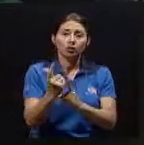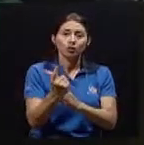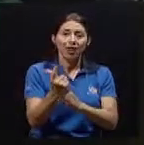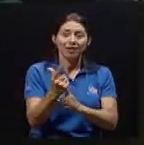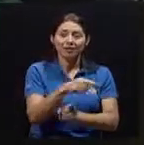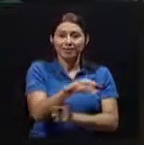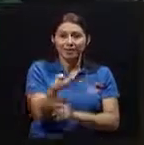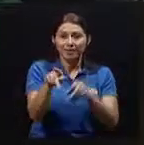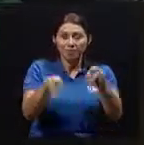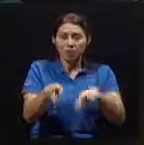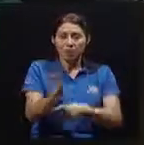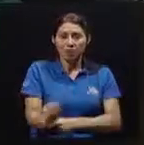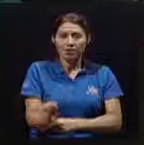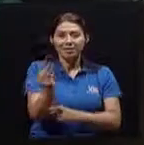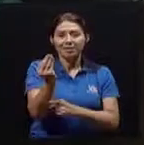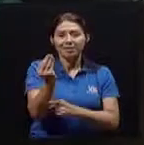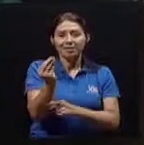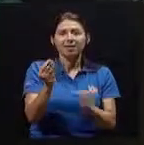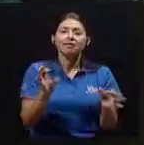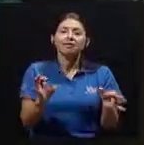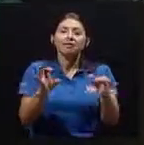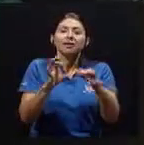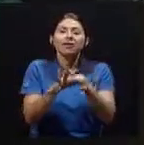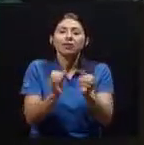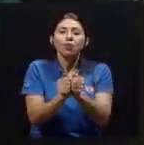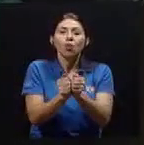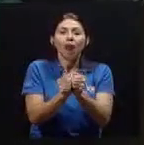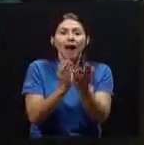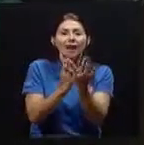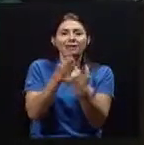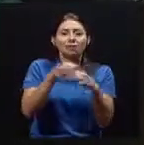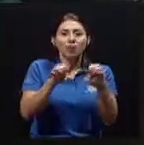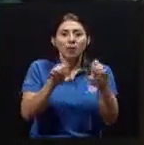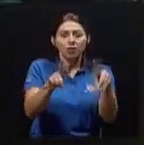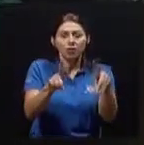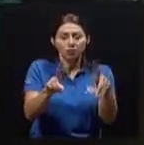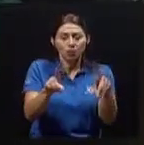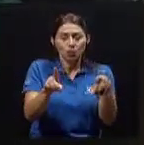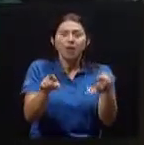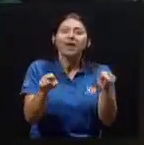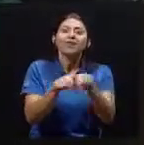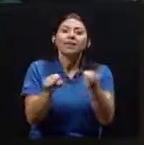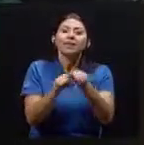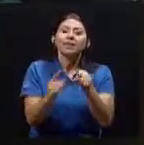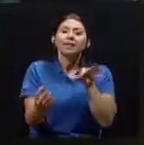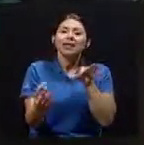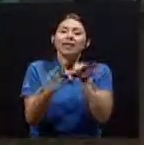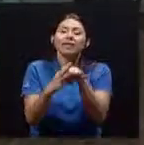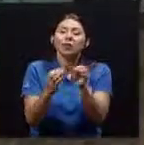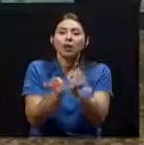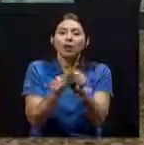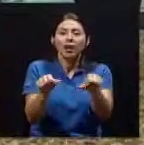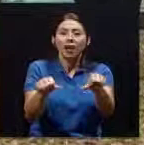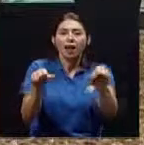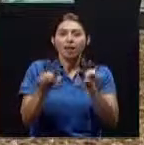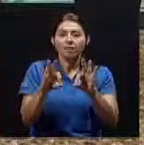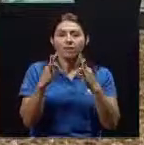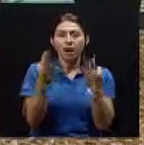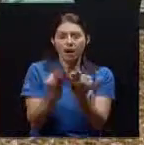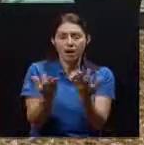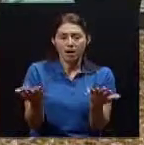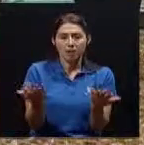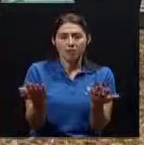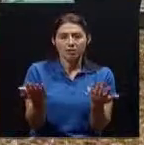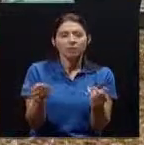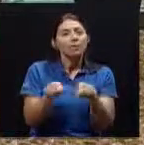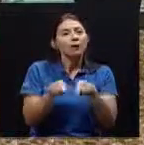tener, también tiene que ver con el acceso a la educación, también tiene que ver con la parte familiar, tiene que ver